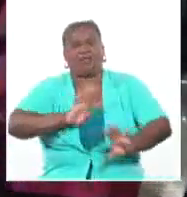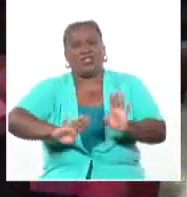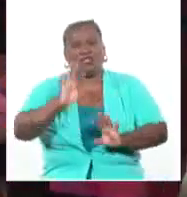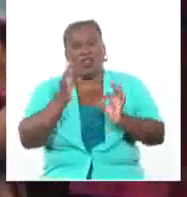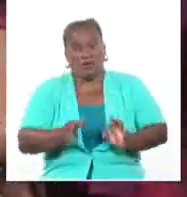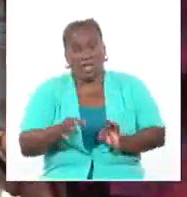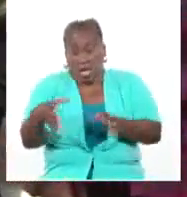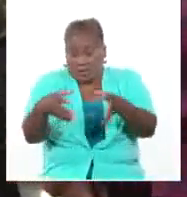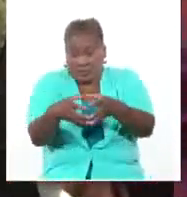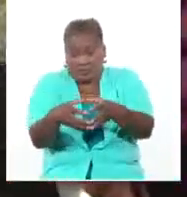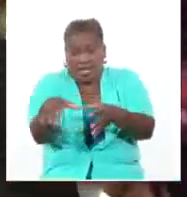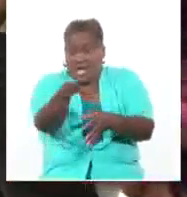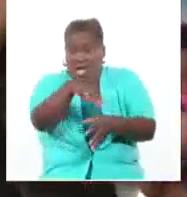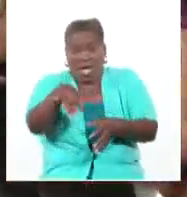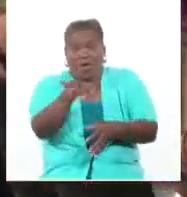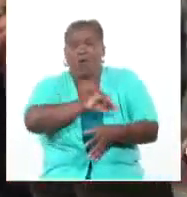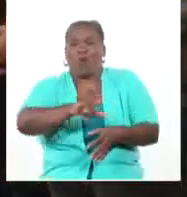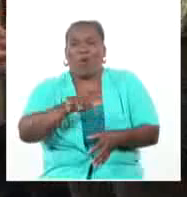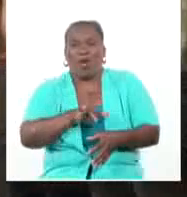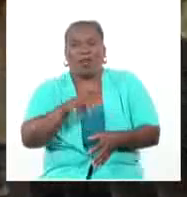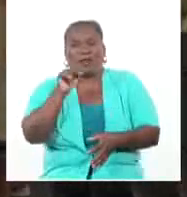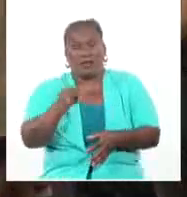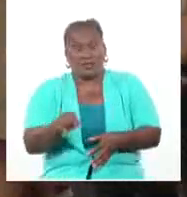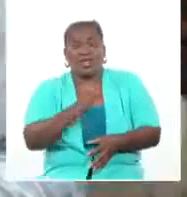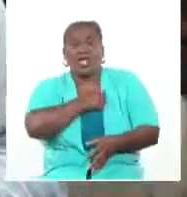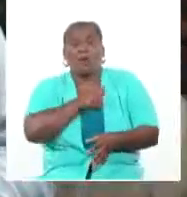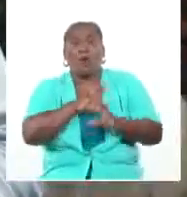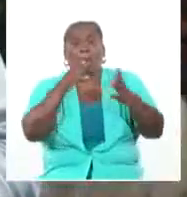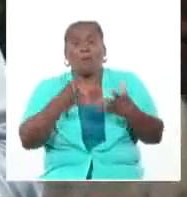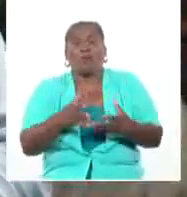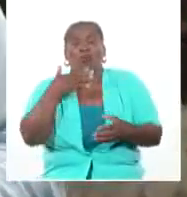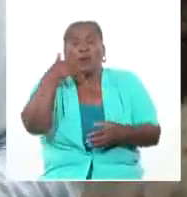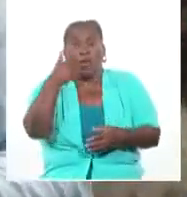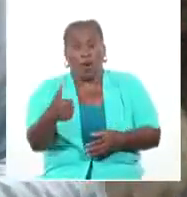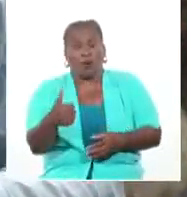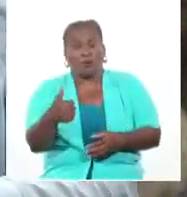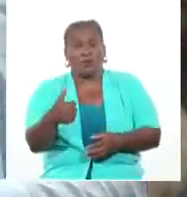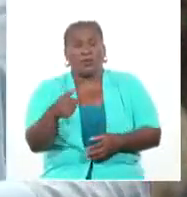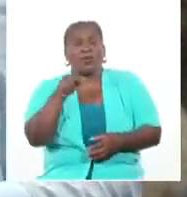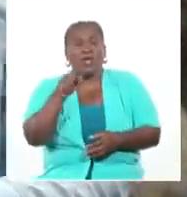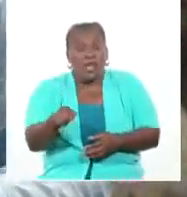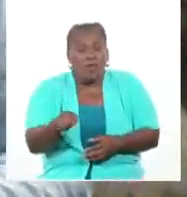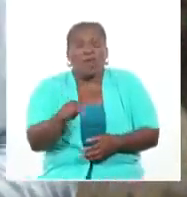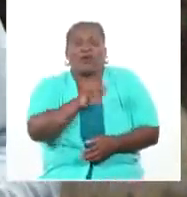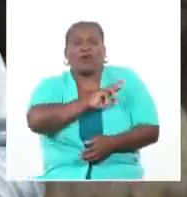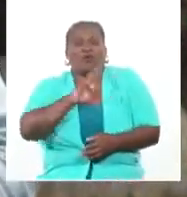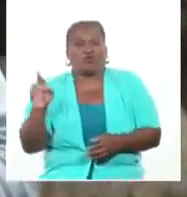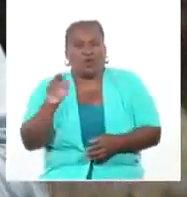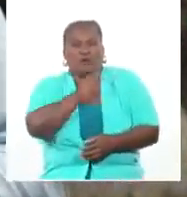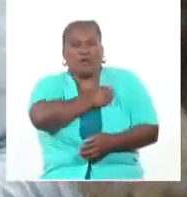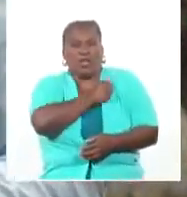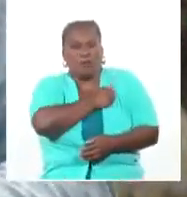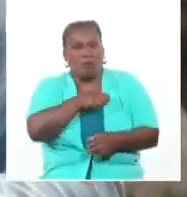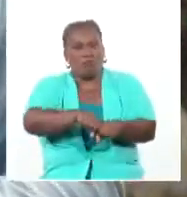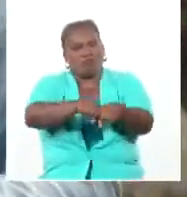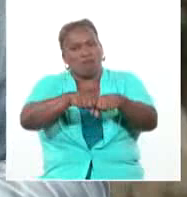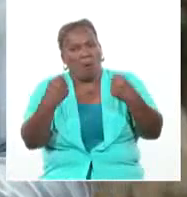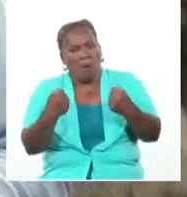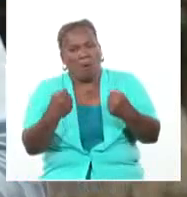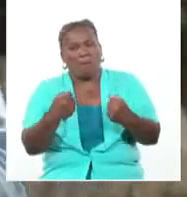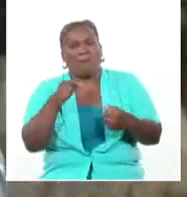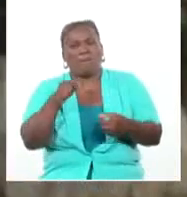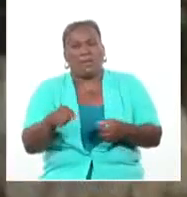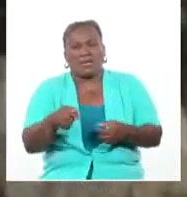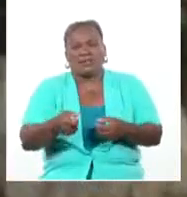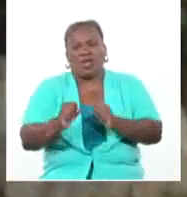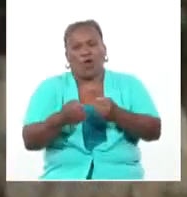que podemos hacer si queremos un mundo mejor. Es lo más revolucionario que queremos hacer si queremos romper el hegemonismo